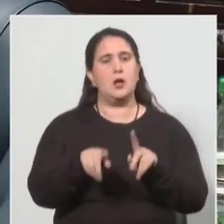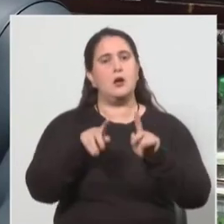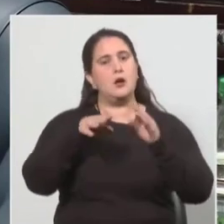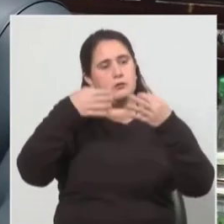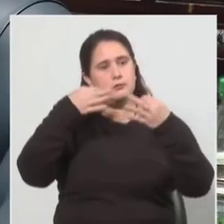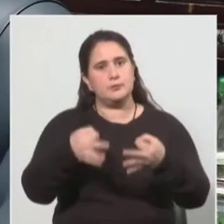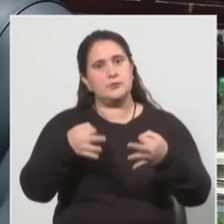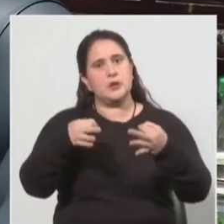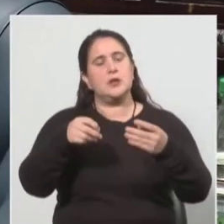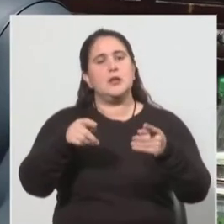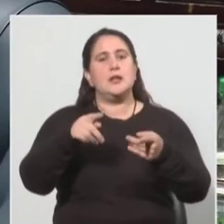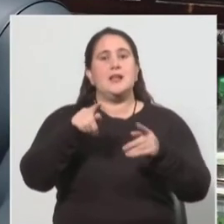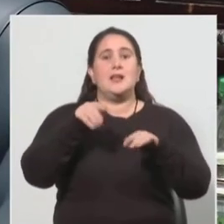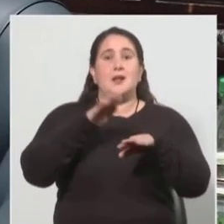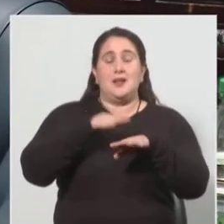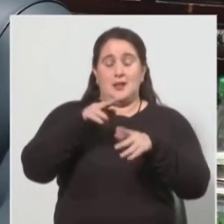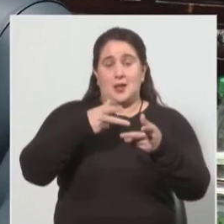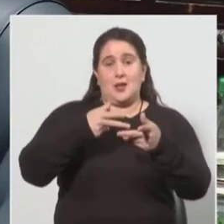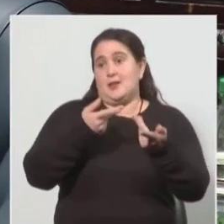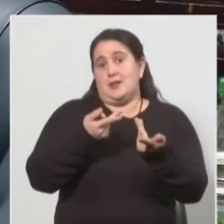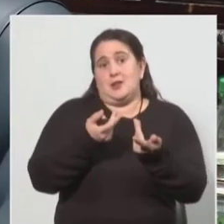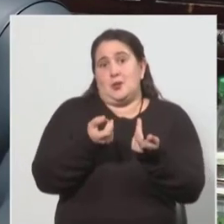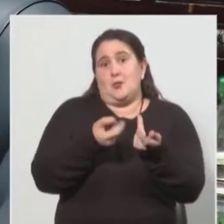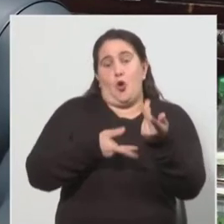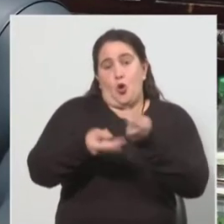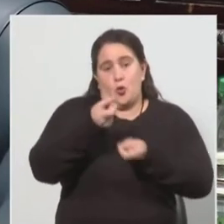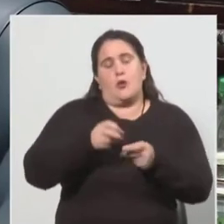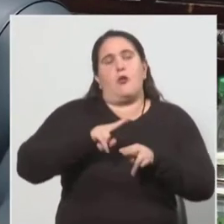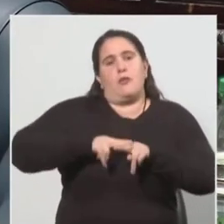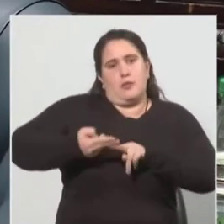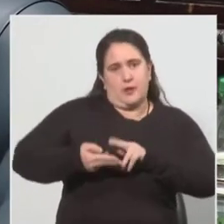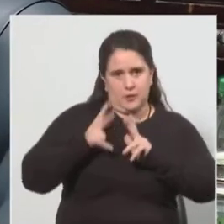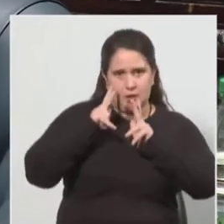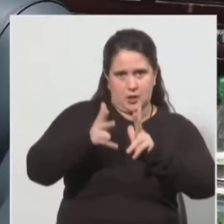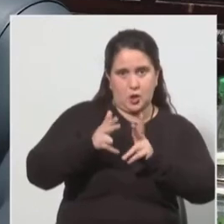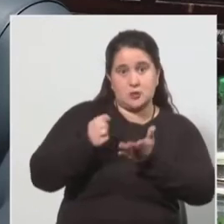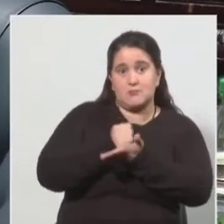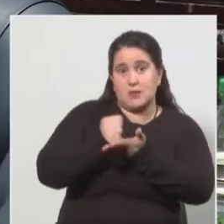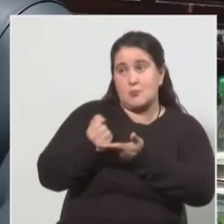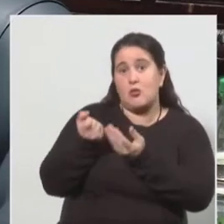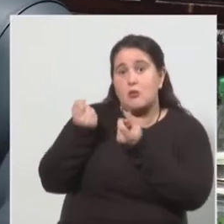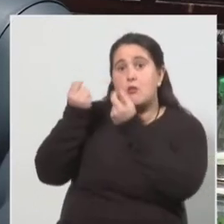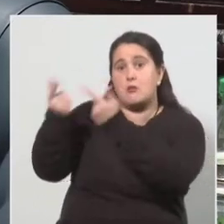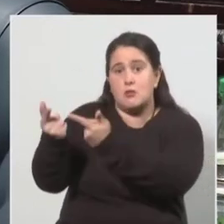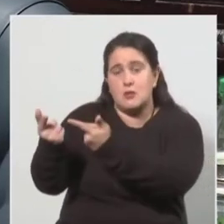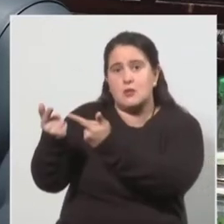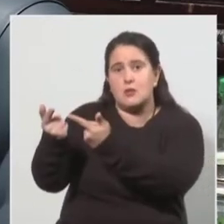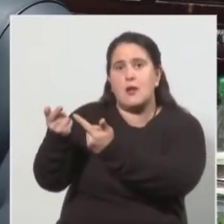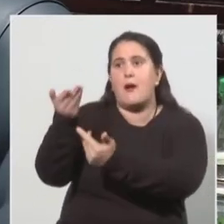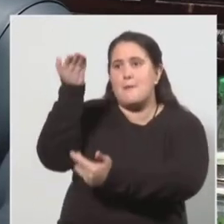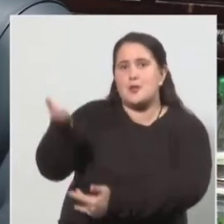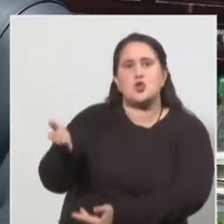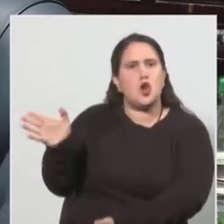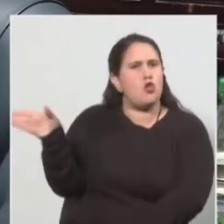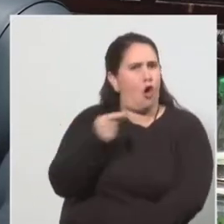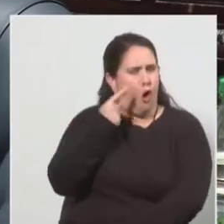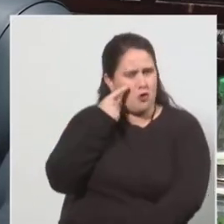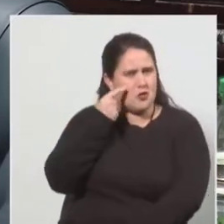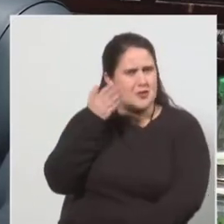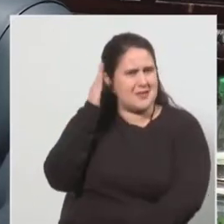que en definitiva concluyeron con la entrega, reitero, de un pasaporte que permitió a un reconocido traficante estar